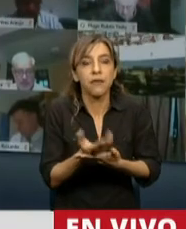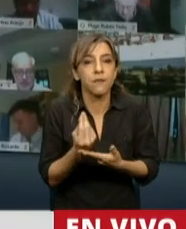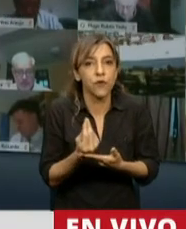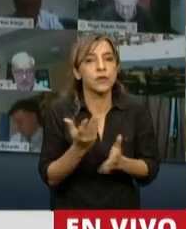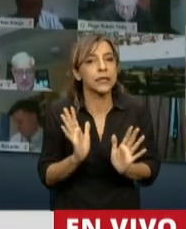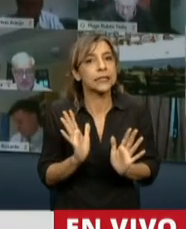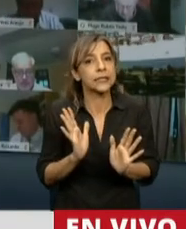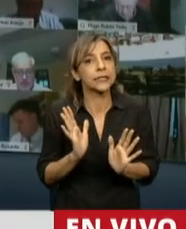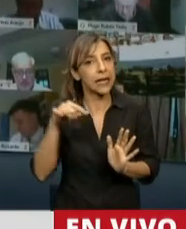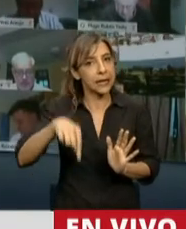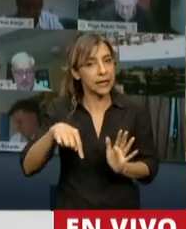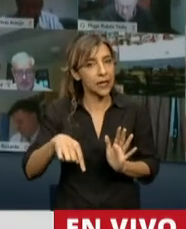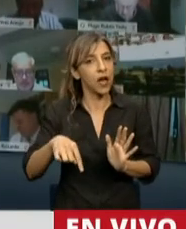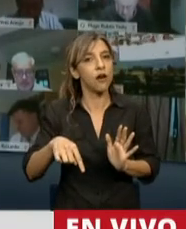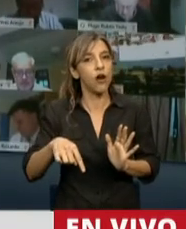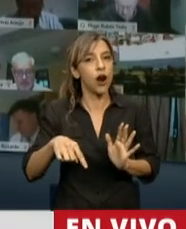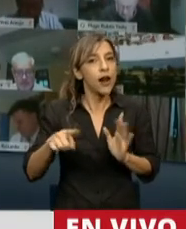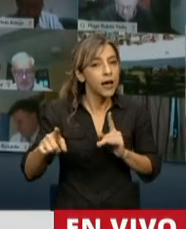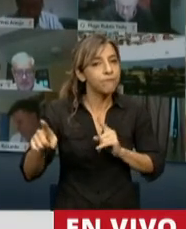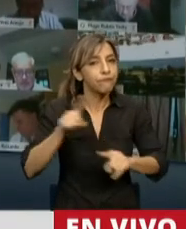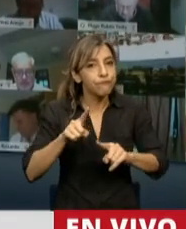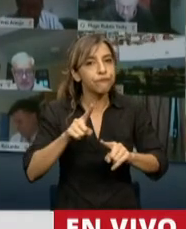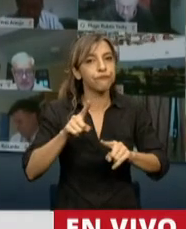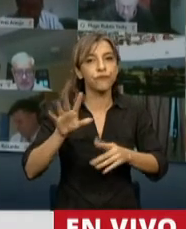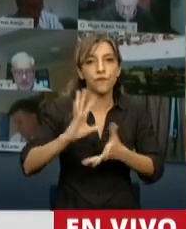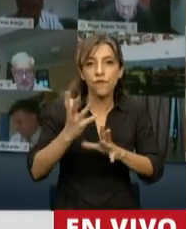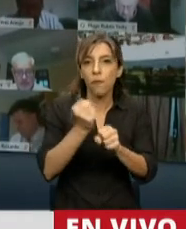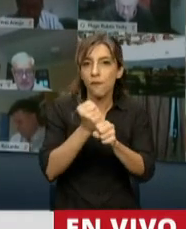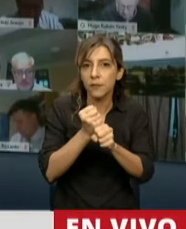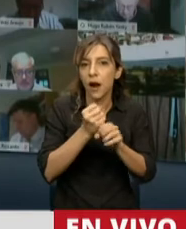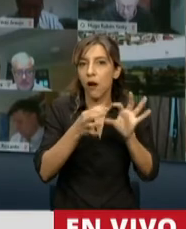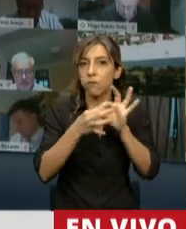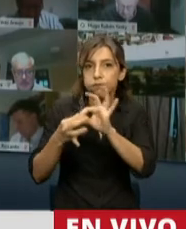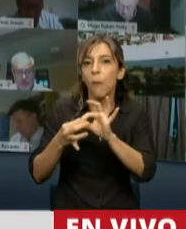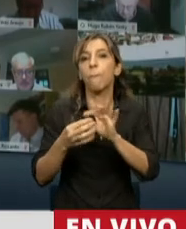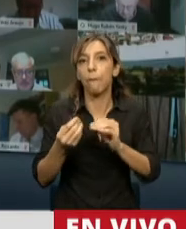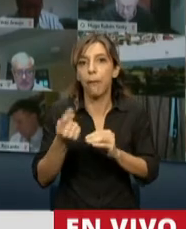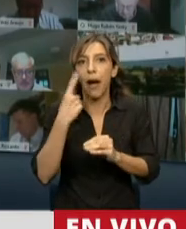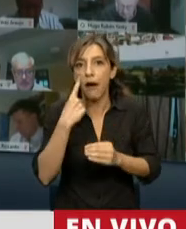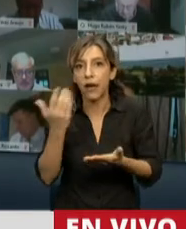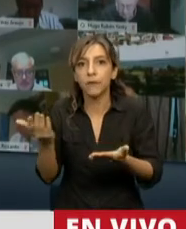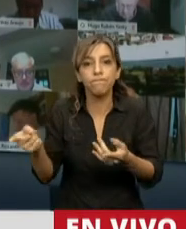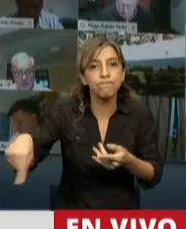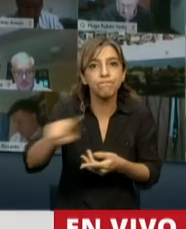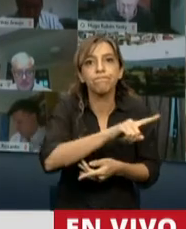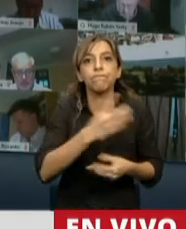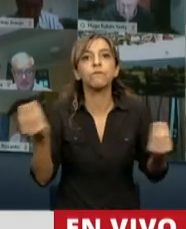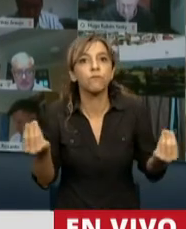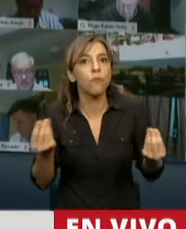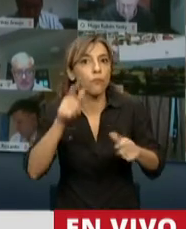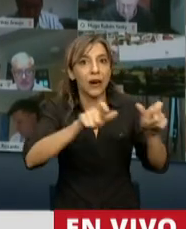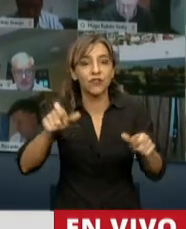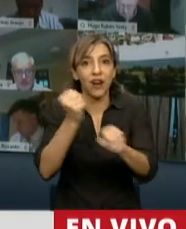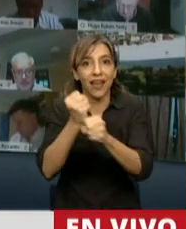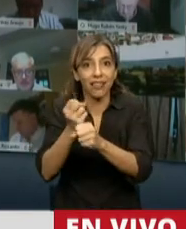una coordinación pensando y planteándonos la situación de trabajadoras y trabajadores que se desempeñan en